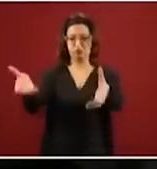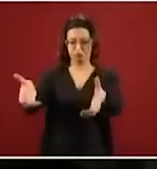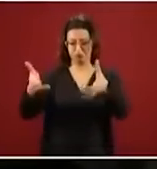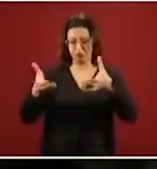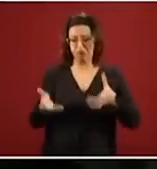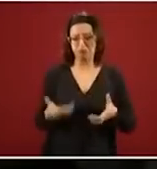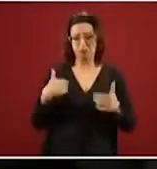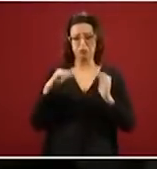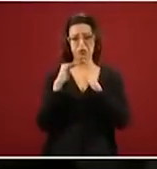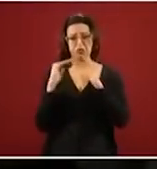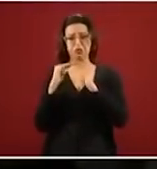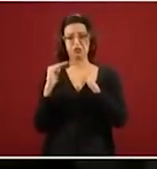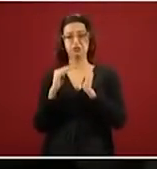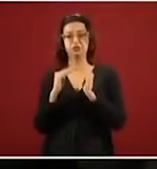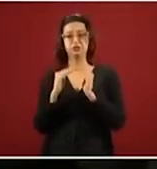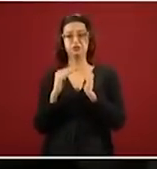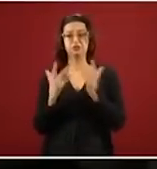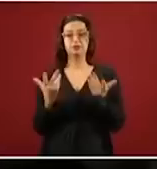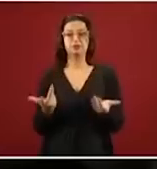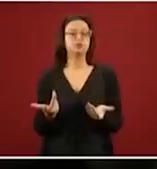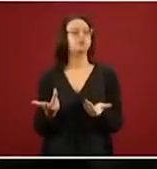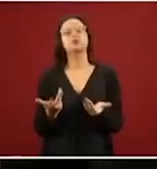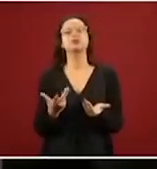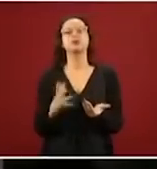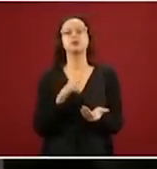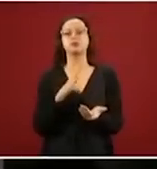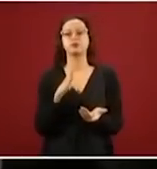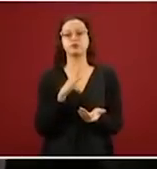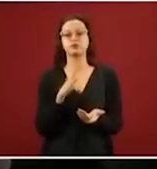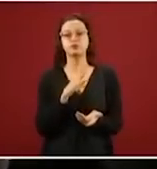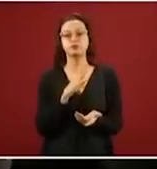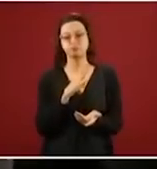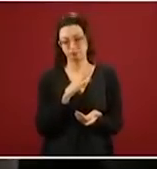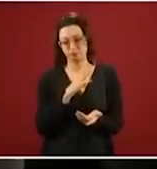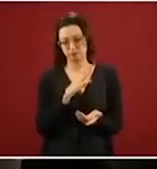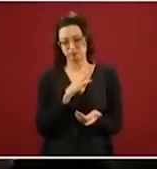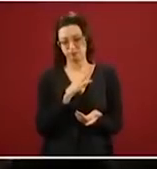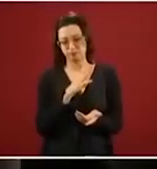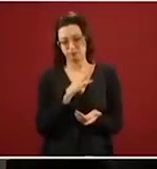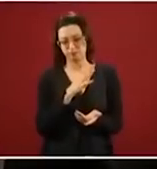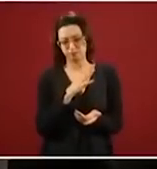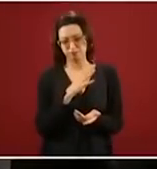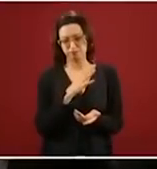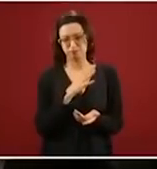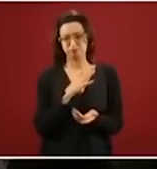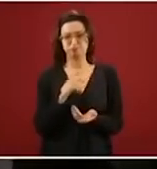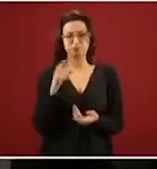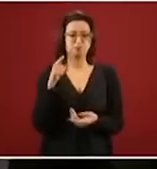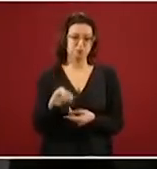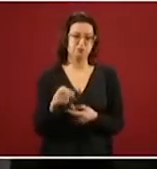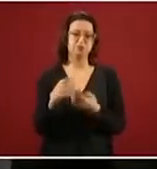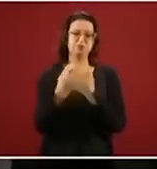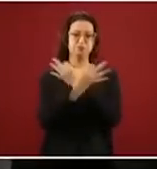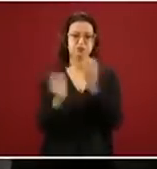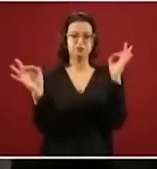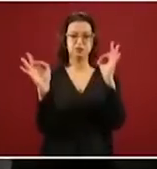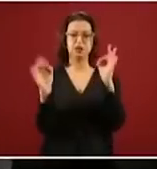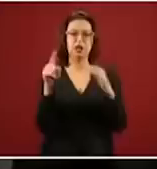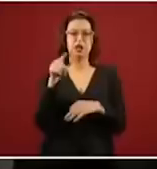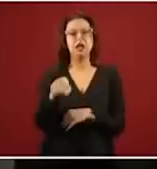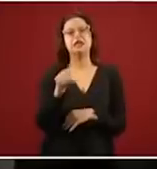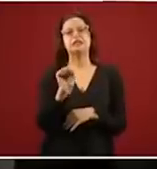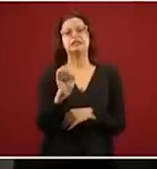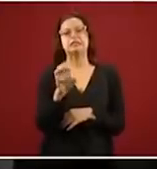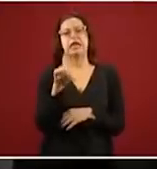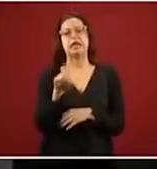donde incluso pues hay se anuncian armas robadas a la secretaría de la